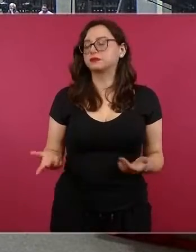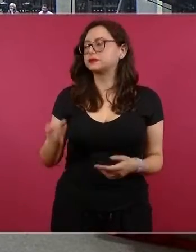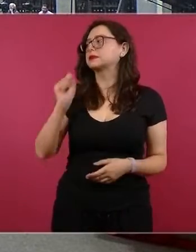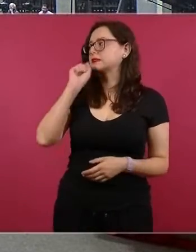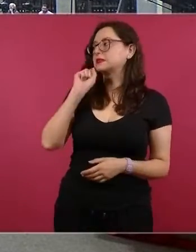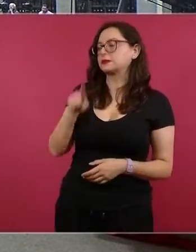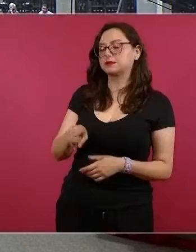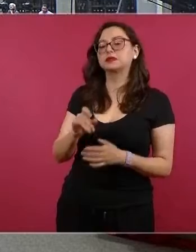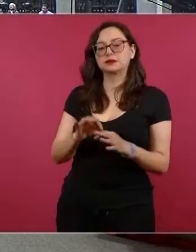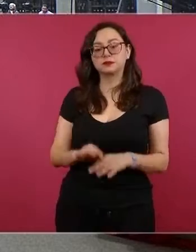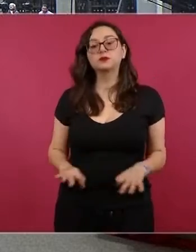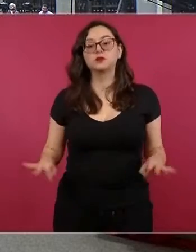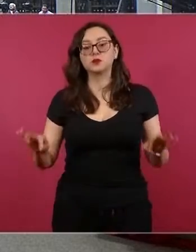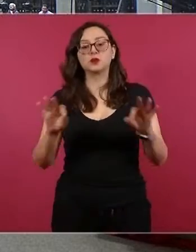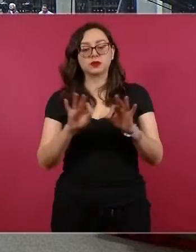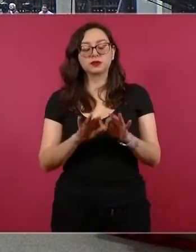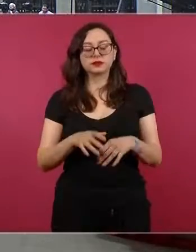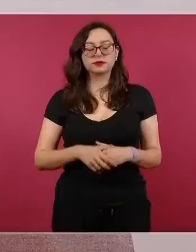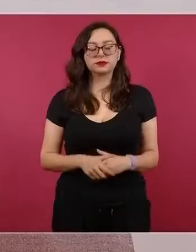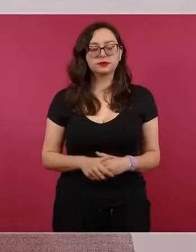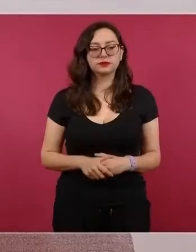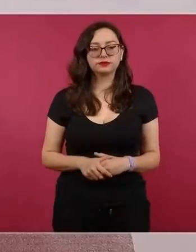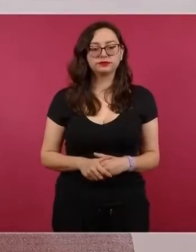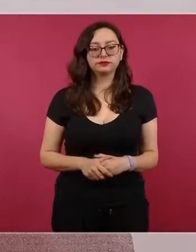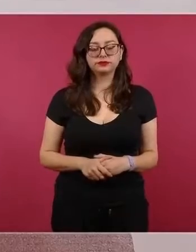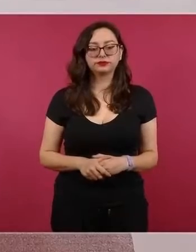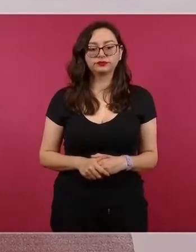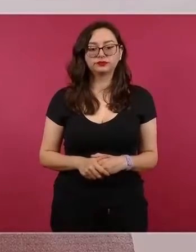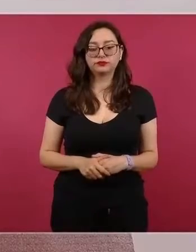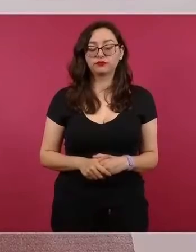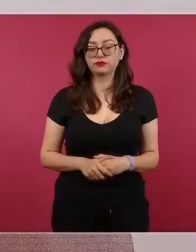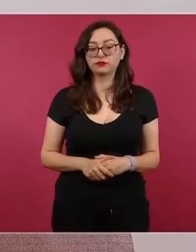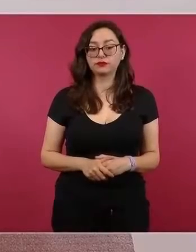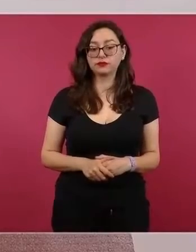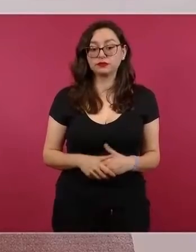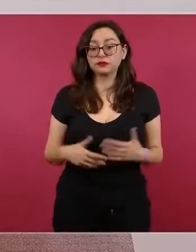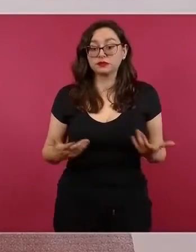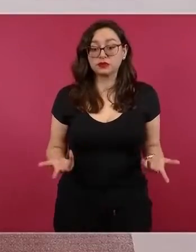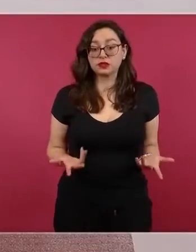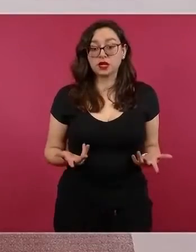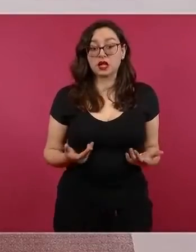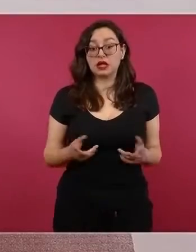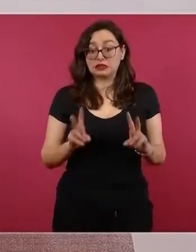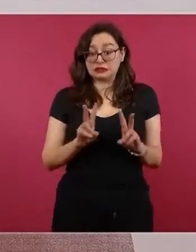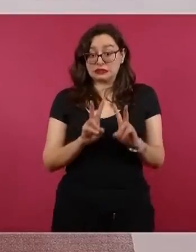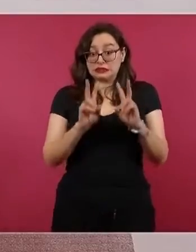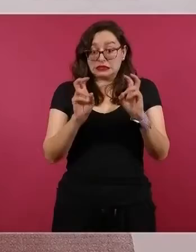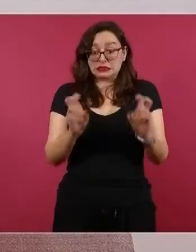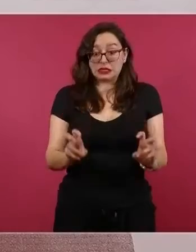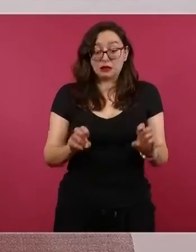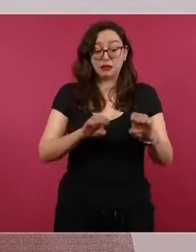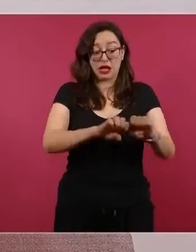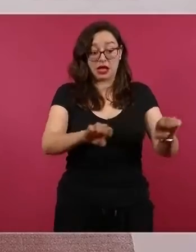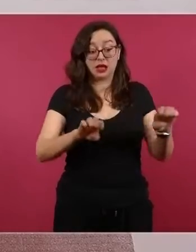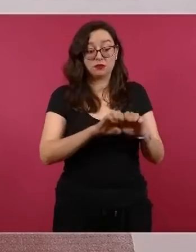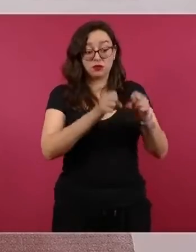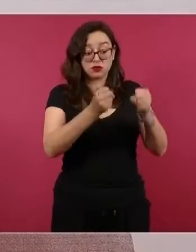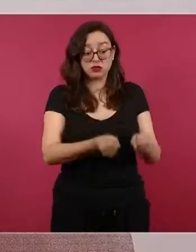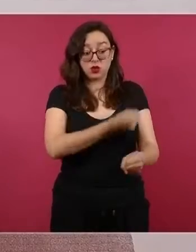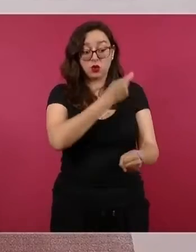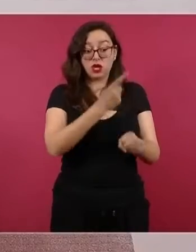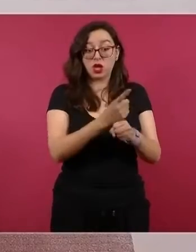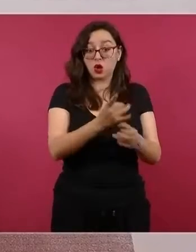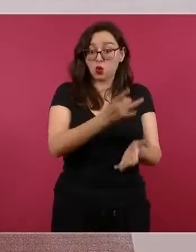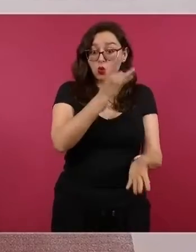es importante señalar, no es un asunto exclusivamente del Gabinete de Seguridad, una preocupación del Gobierno de